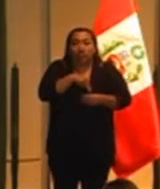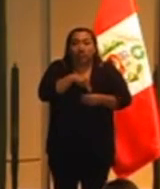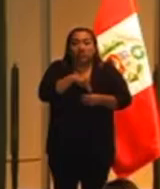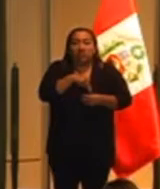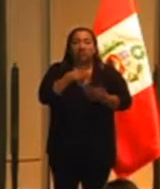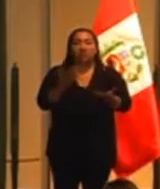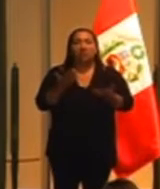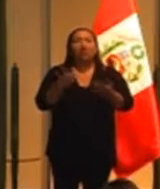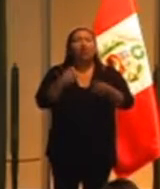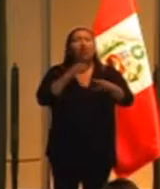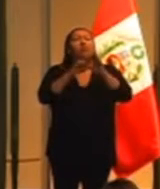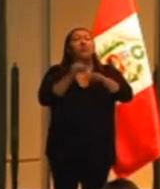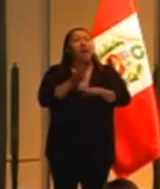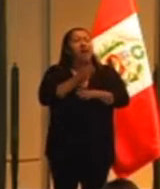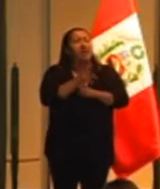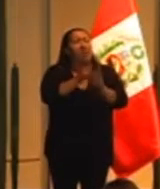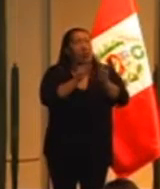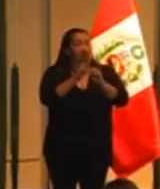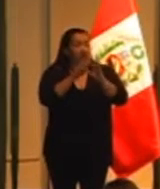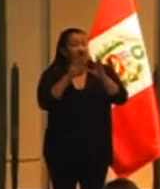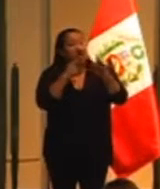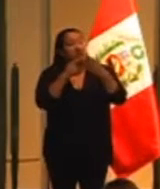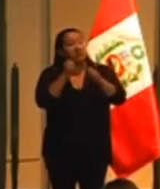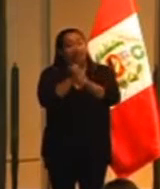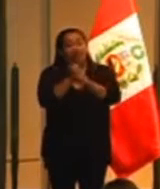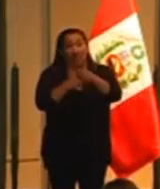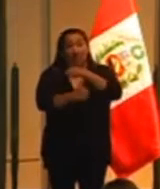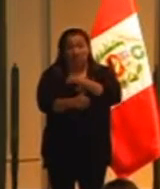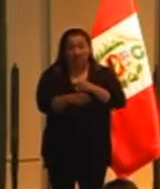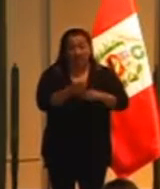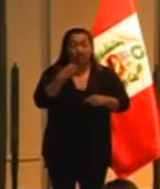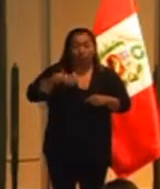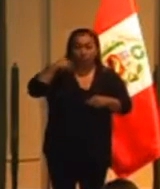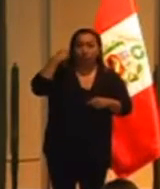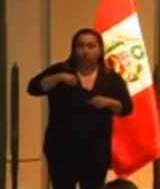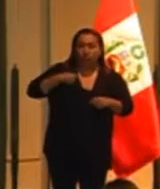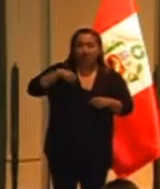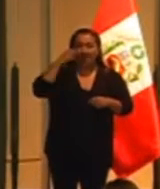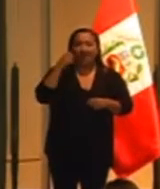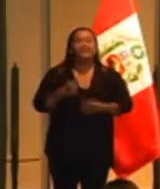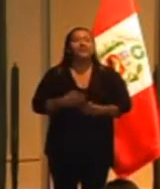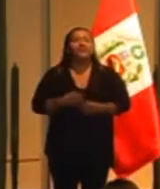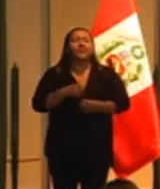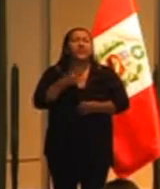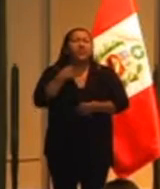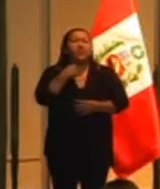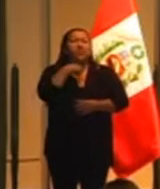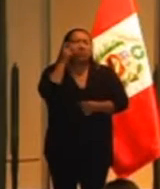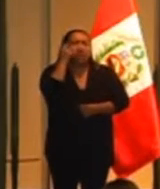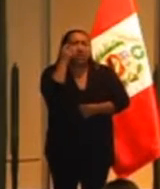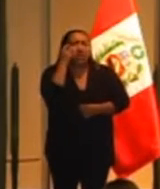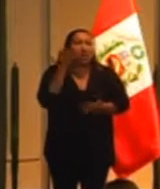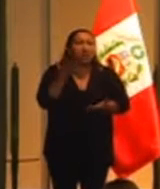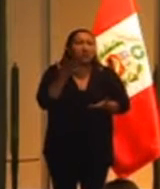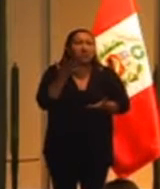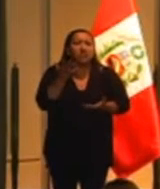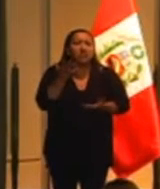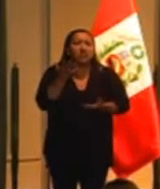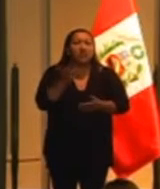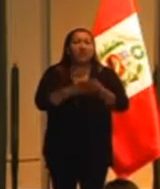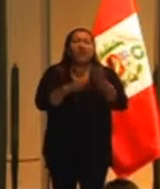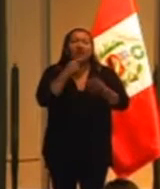Conversaba con algunos funcionarios hace unos días atrás y reflexionábamos acerca de lo que es el